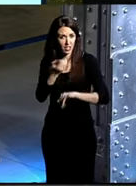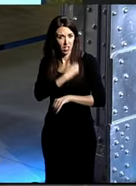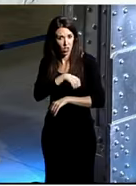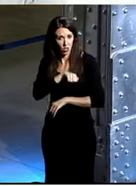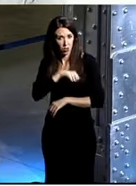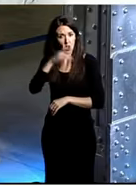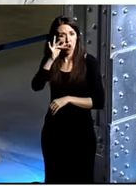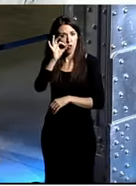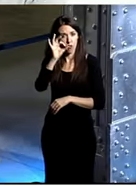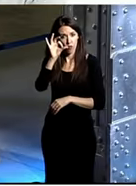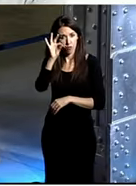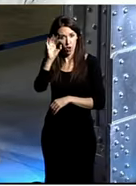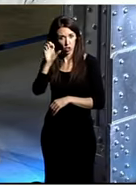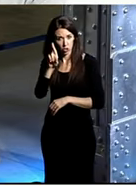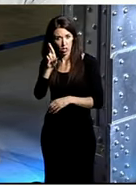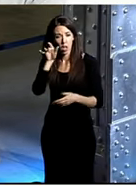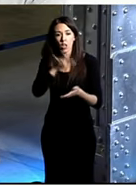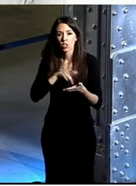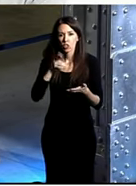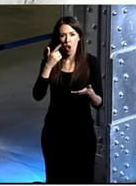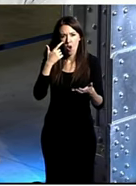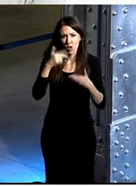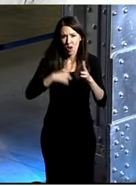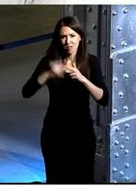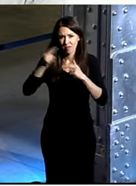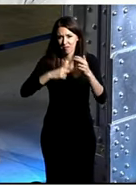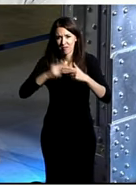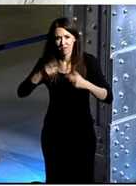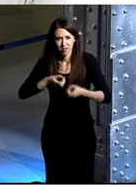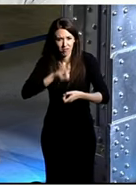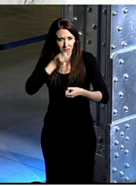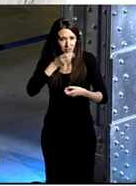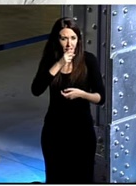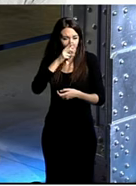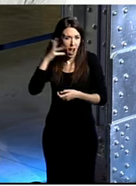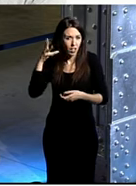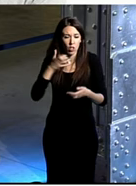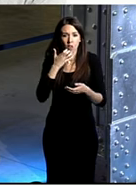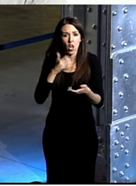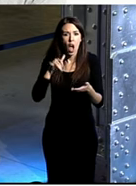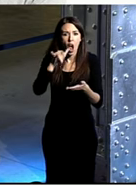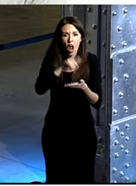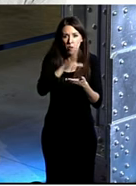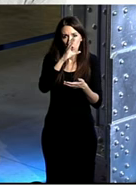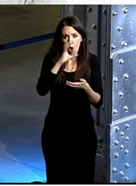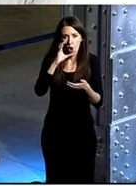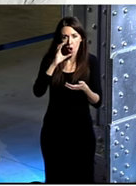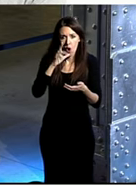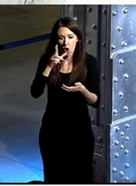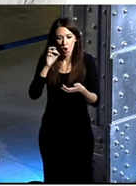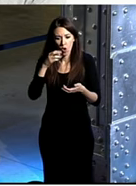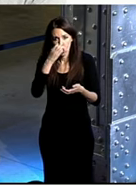española, Norma Foster. Ha hecho obras arquitectónicas majestuosas en los últimos años, el aeropuerto de Hong Kong, el aeropuerto